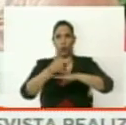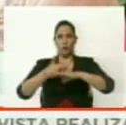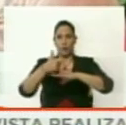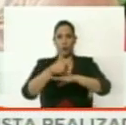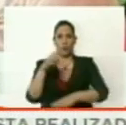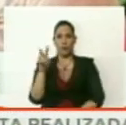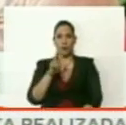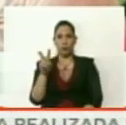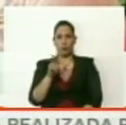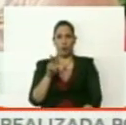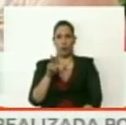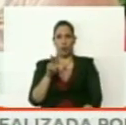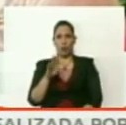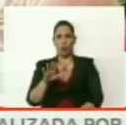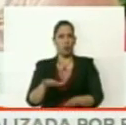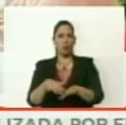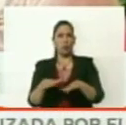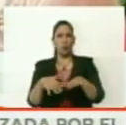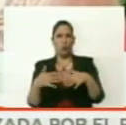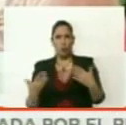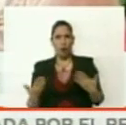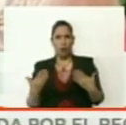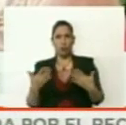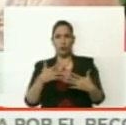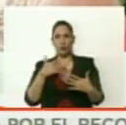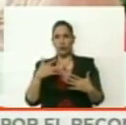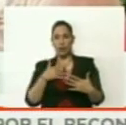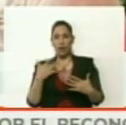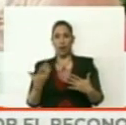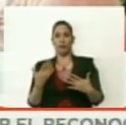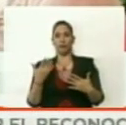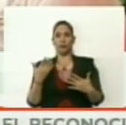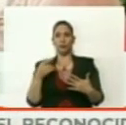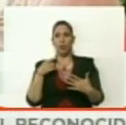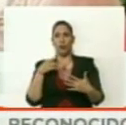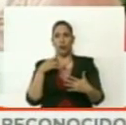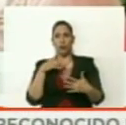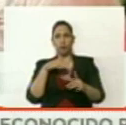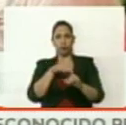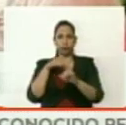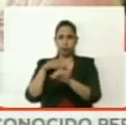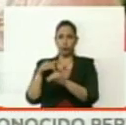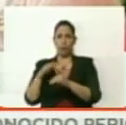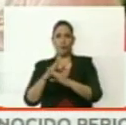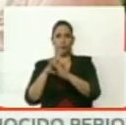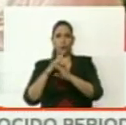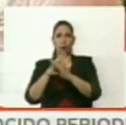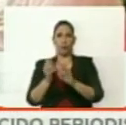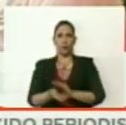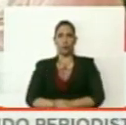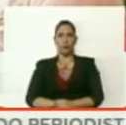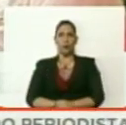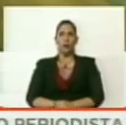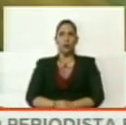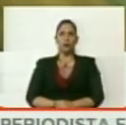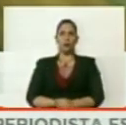Venezuela, a partir de cuándo se sentirán los efectos de esas sanciones recientes. Gracias.